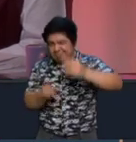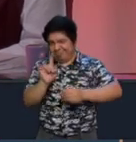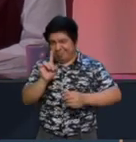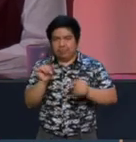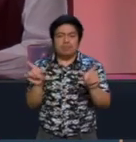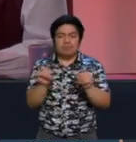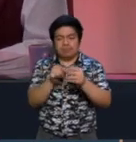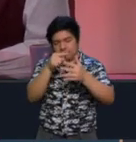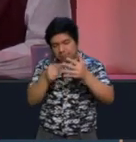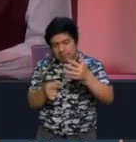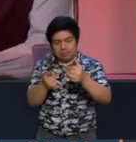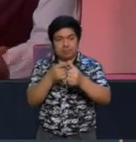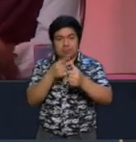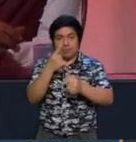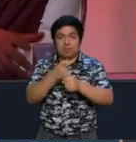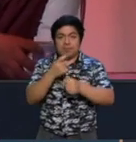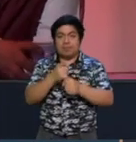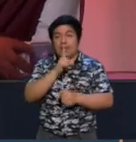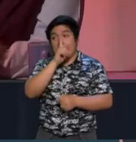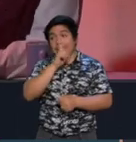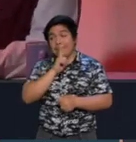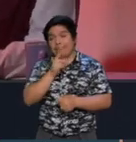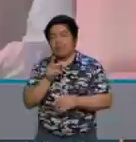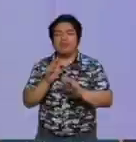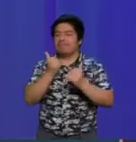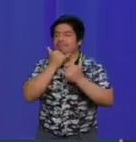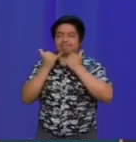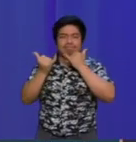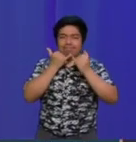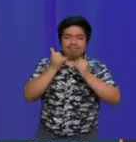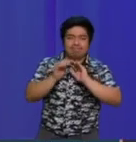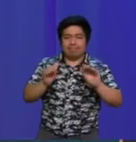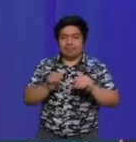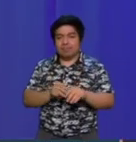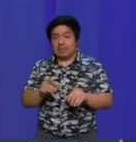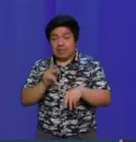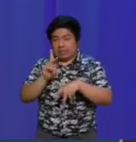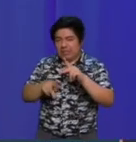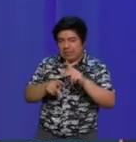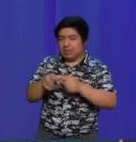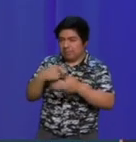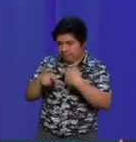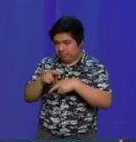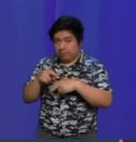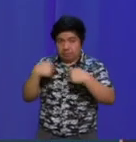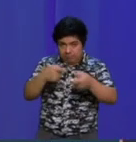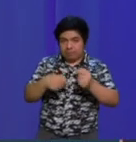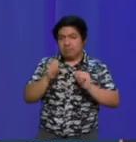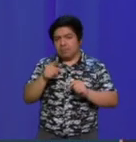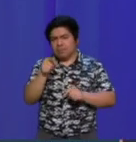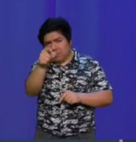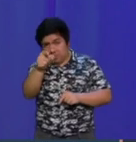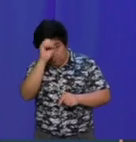voy a echarme el primero Las que tiene 5 que ver mentiras de con Taboada. seguridad. Oigan, perdóname que te interrumpa, nos cae el corte Venga. y regresamos contigo, pero también ustedes